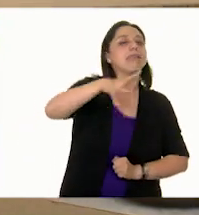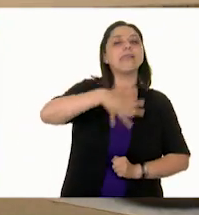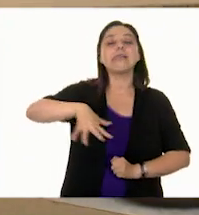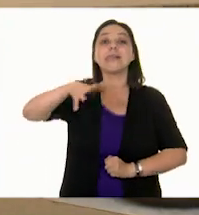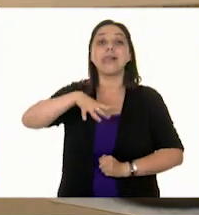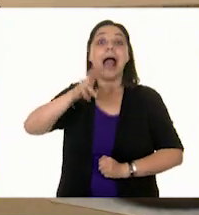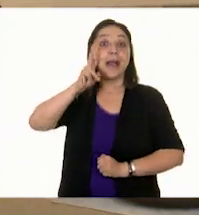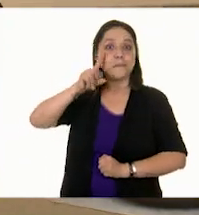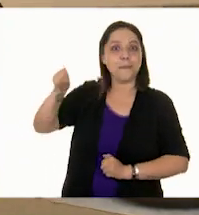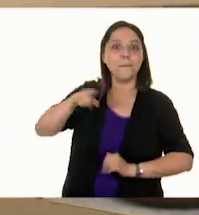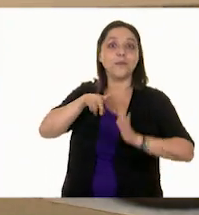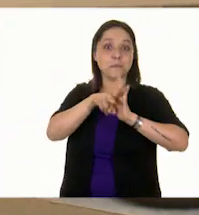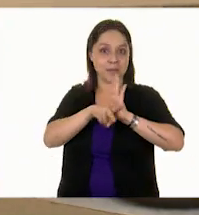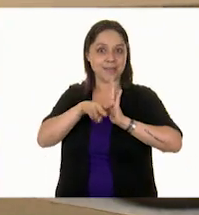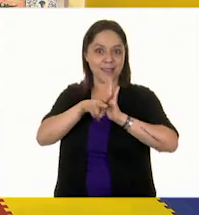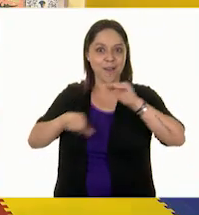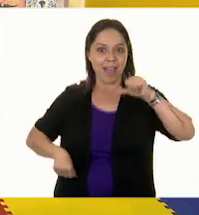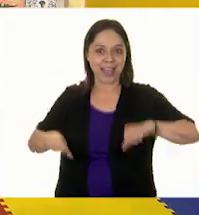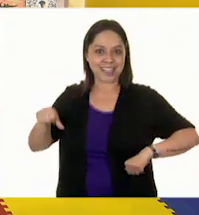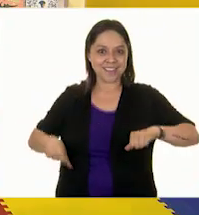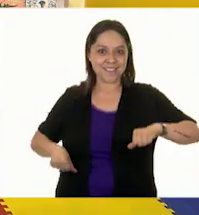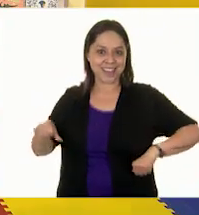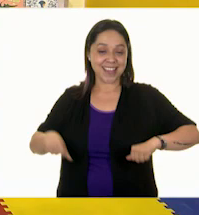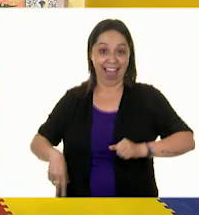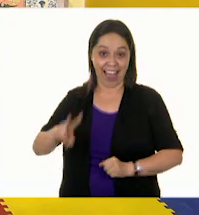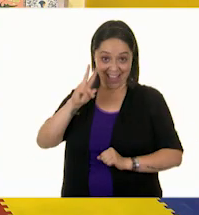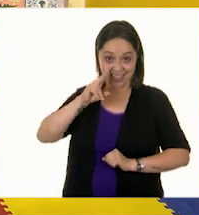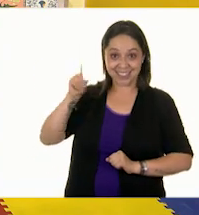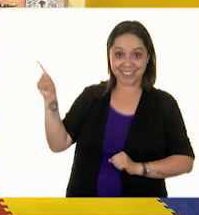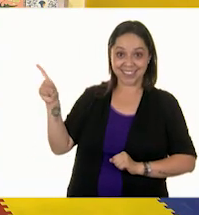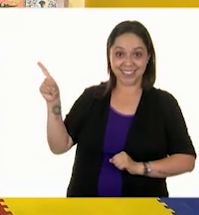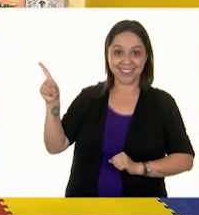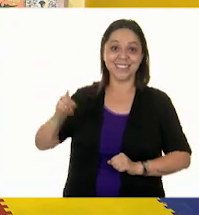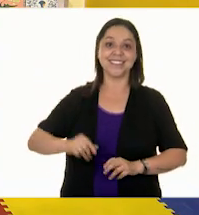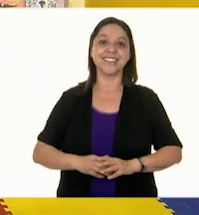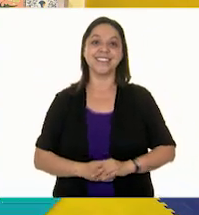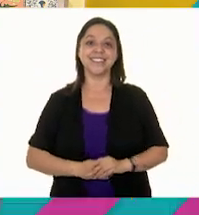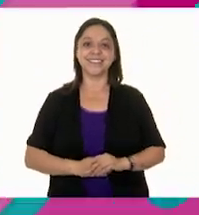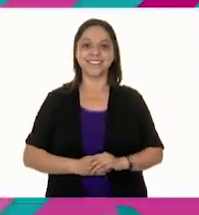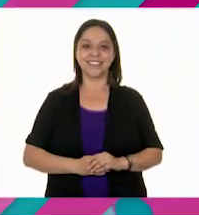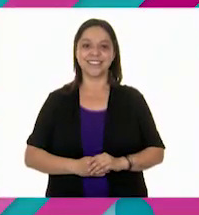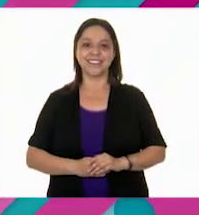ver la siguiente actividad. Sí, ¡vamos! Sí. ¡Vamos, vamos!